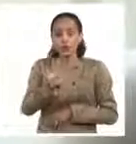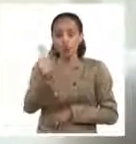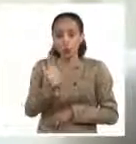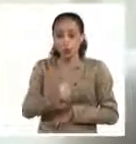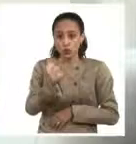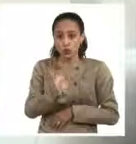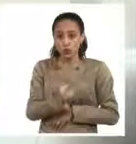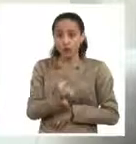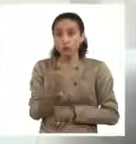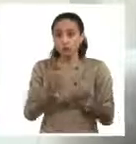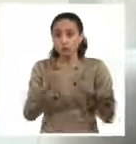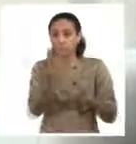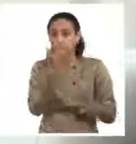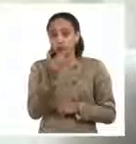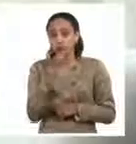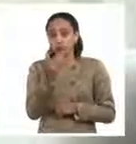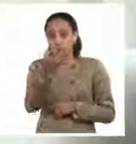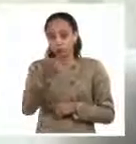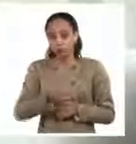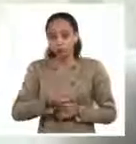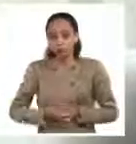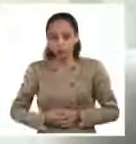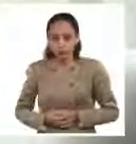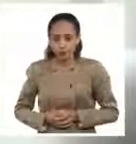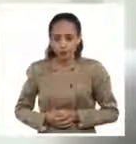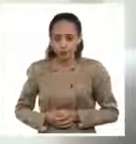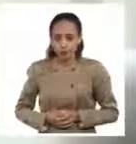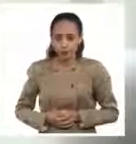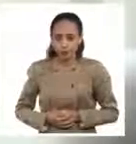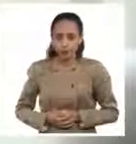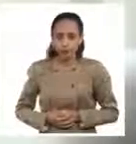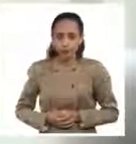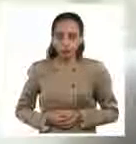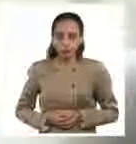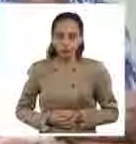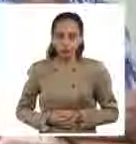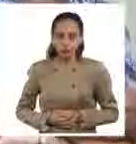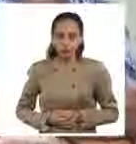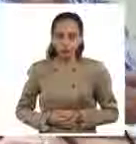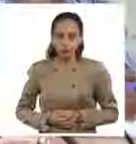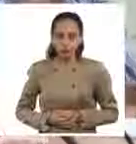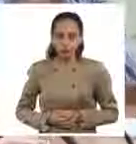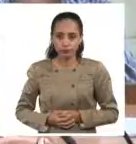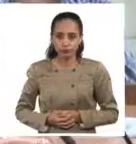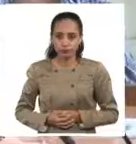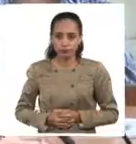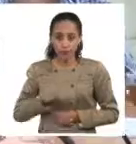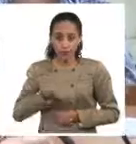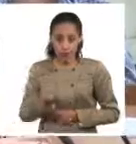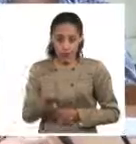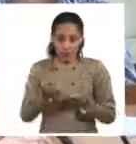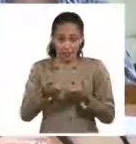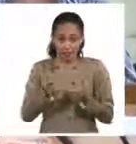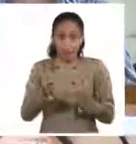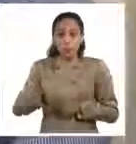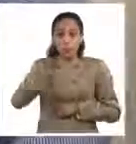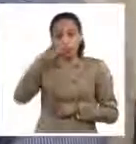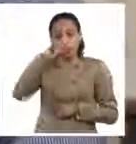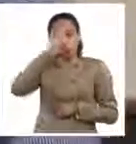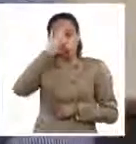95,5%, lo cual realmente le dio un prestigio importante a la vacuna allá en Irán. Hacia el final del encuentro, el presidente